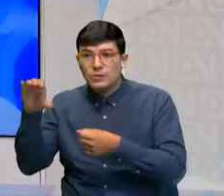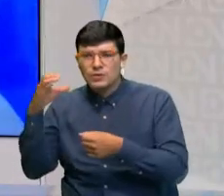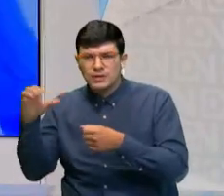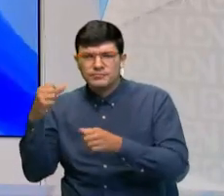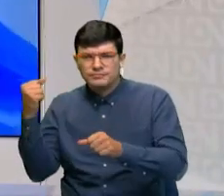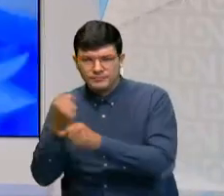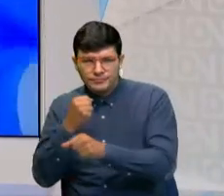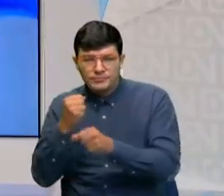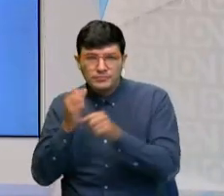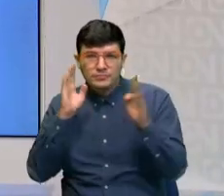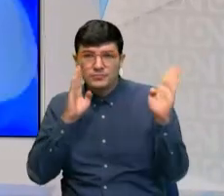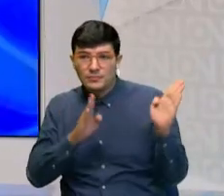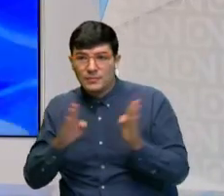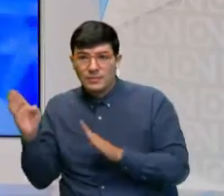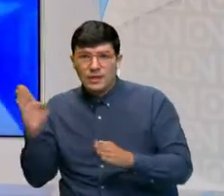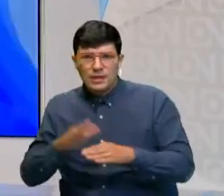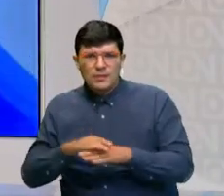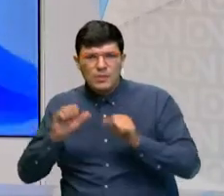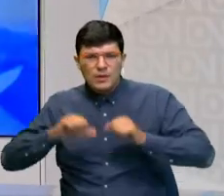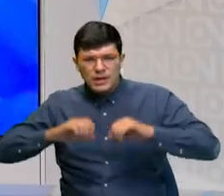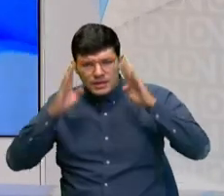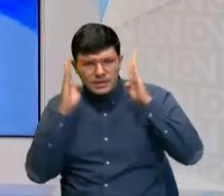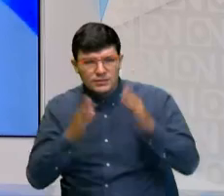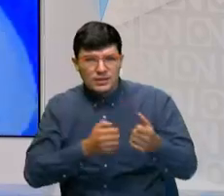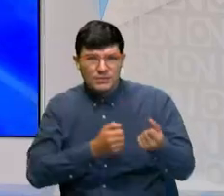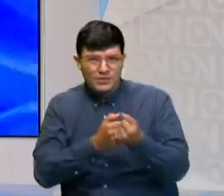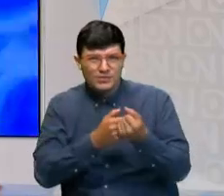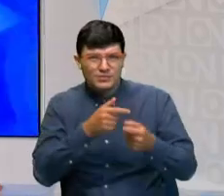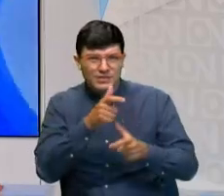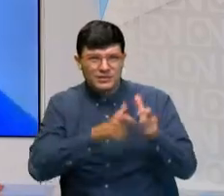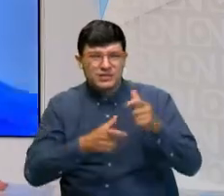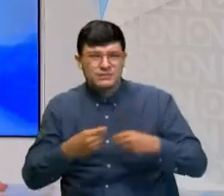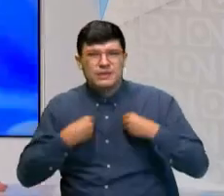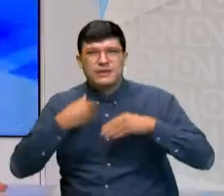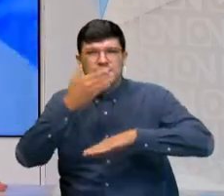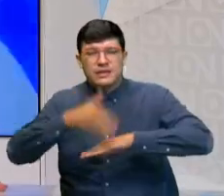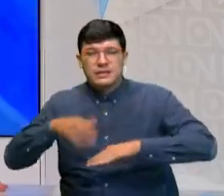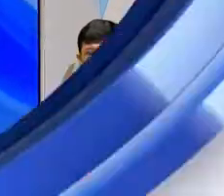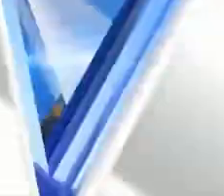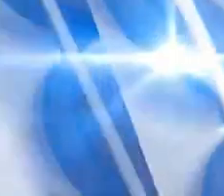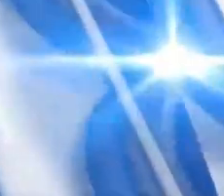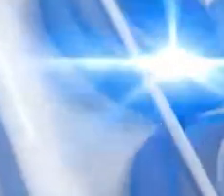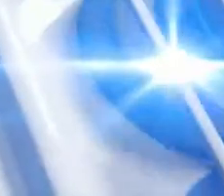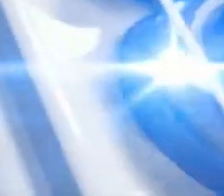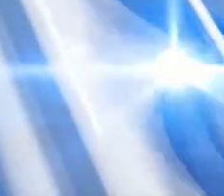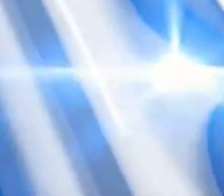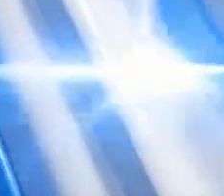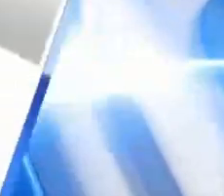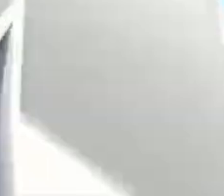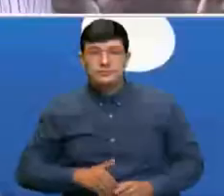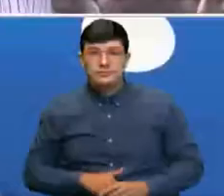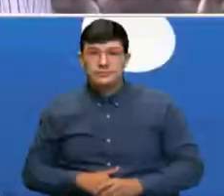atención integral a los habitantes de calle stephanie pallarés usted nos entrega detalles de este proyecto